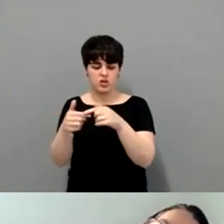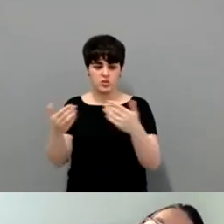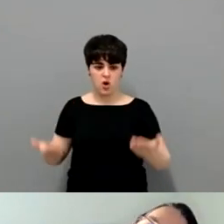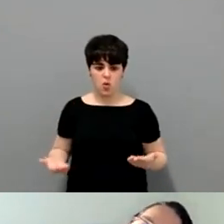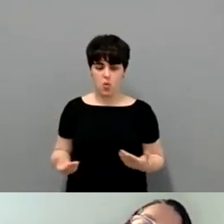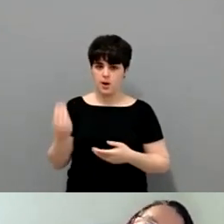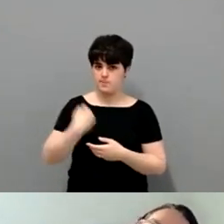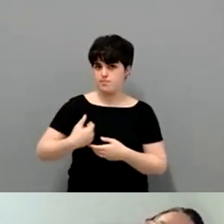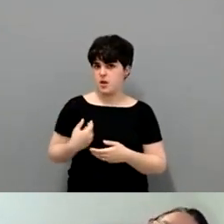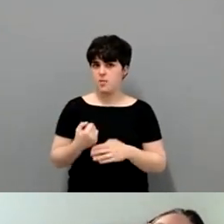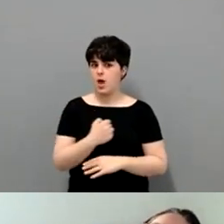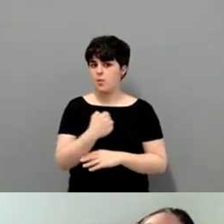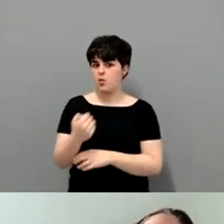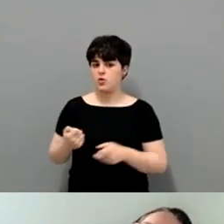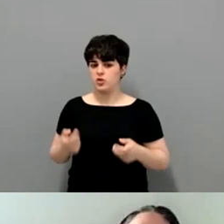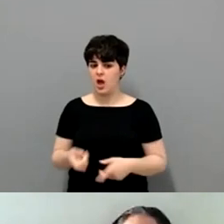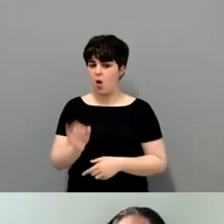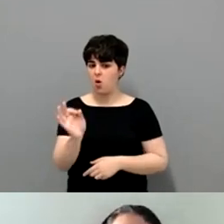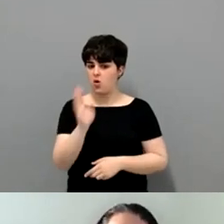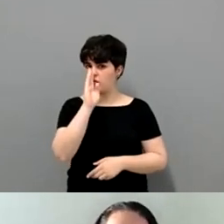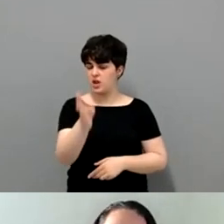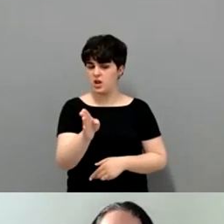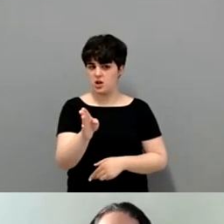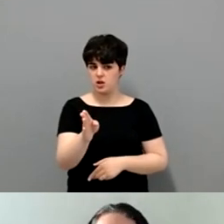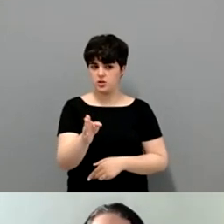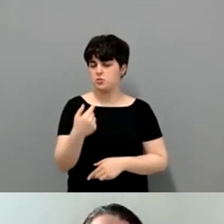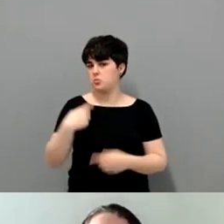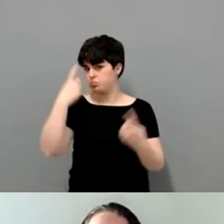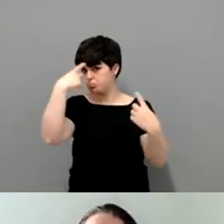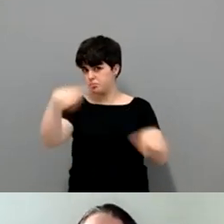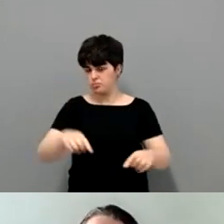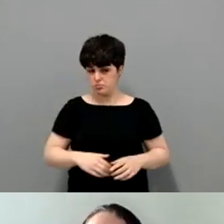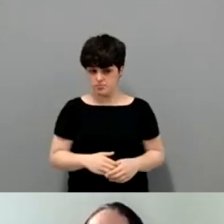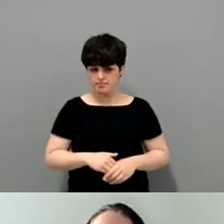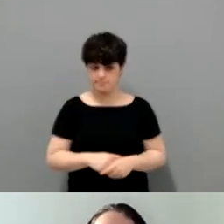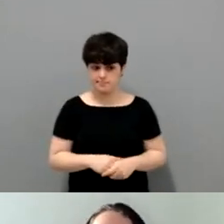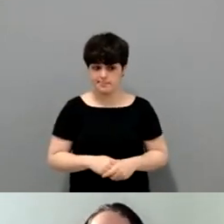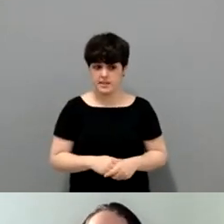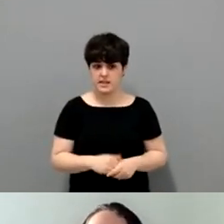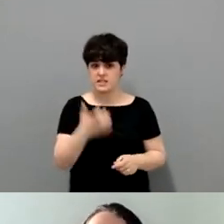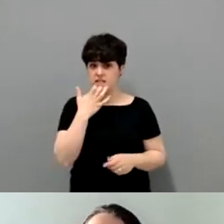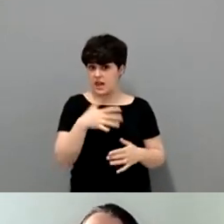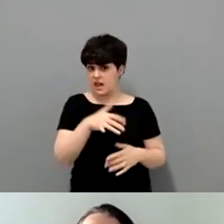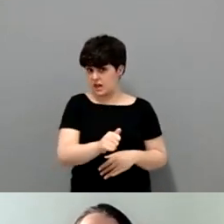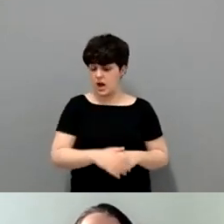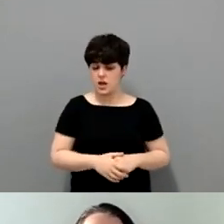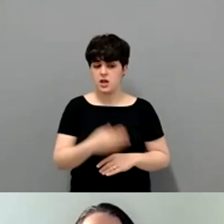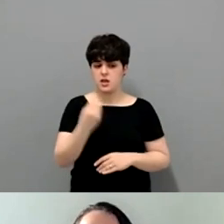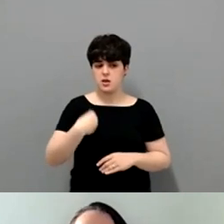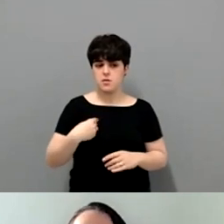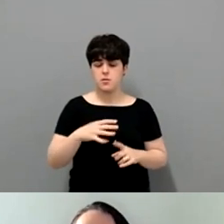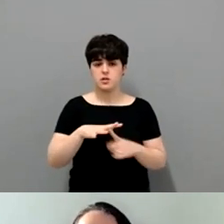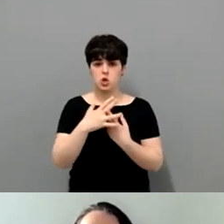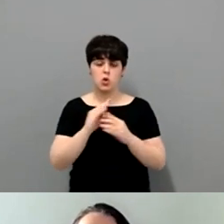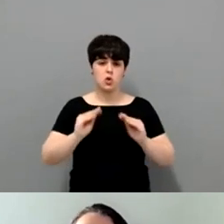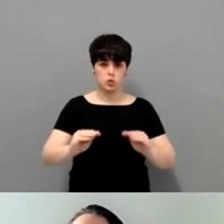poder prestarte el apoyo, o directamente la estudias virtual, ¿no? Si es que está, que el doble grado tuyo pues